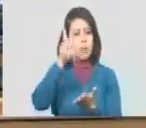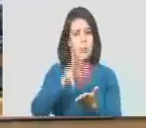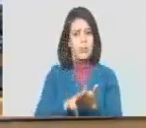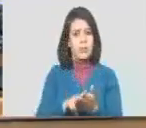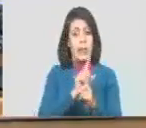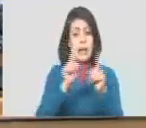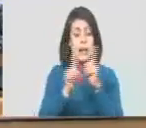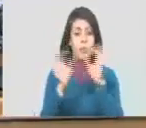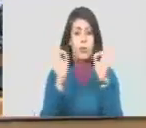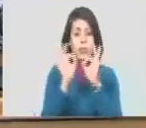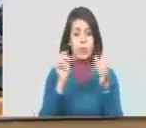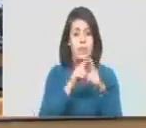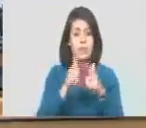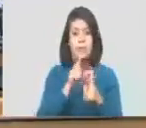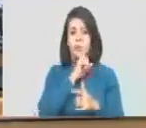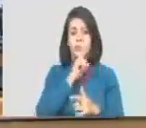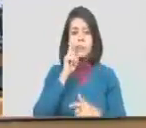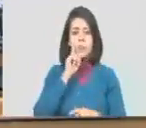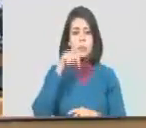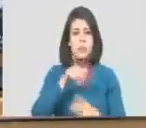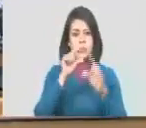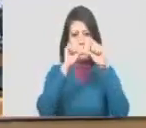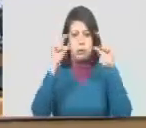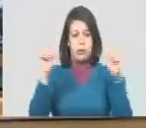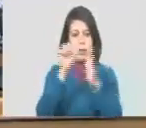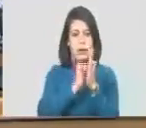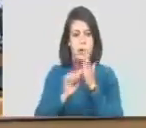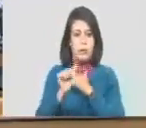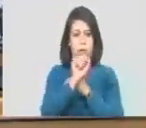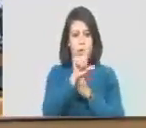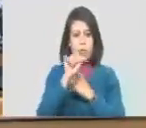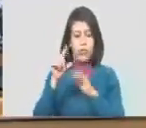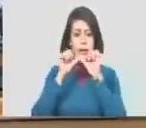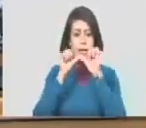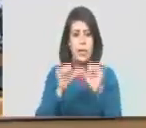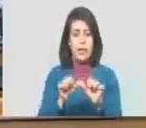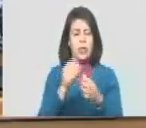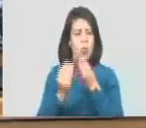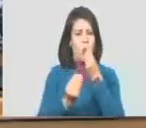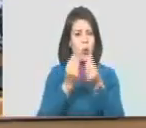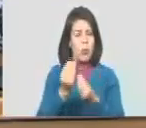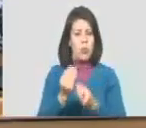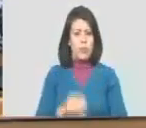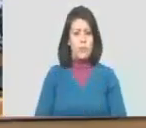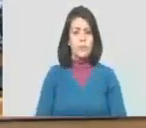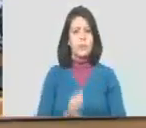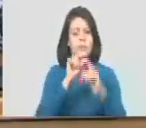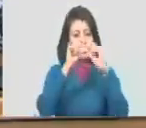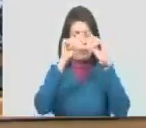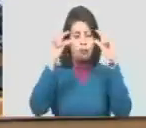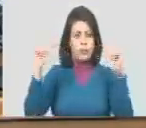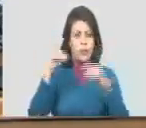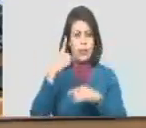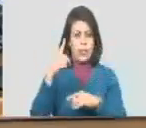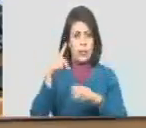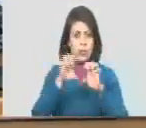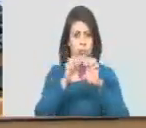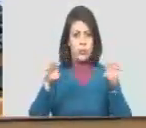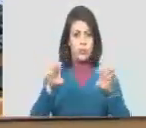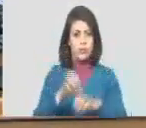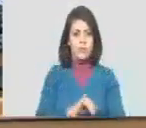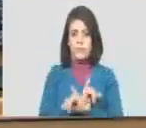sin modificación la denominación del epígrafe del artículo 11, quedando redactado de la manera siguiente. Epígrafe, derecho a la